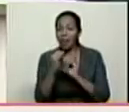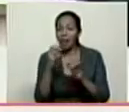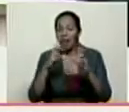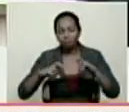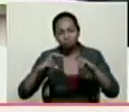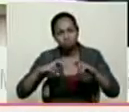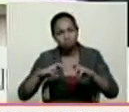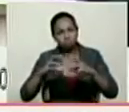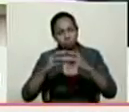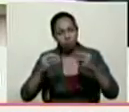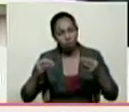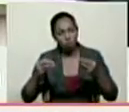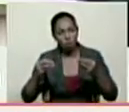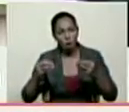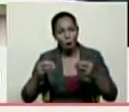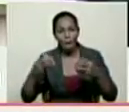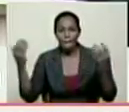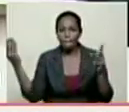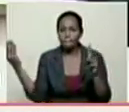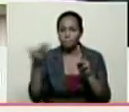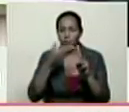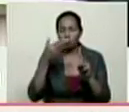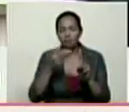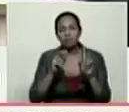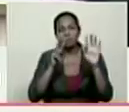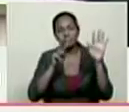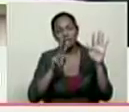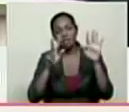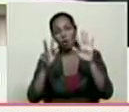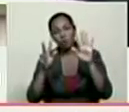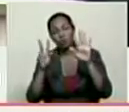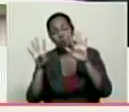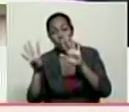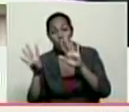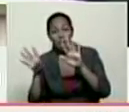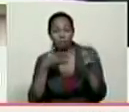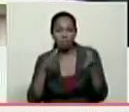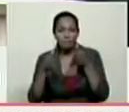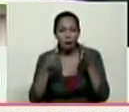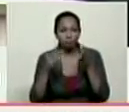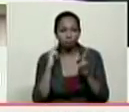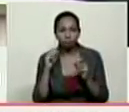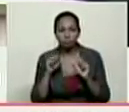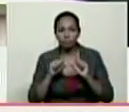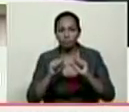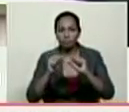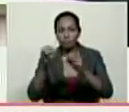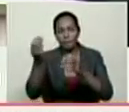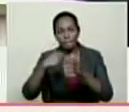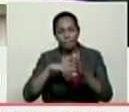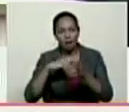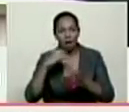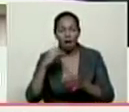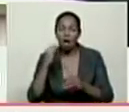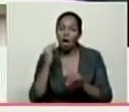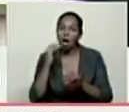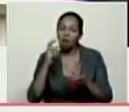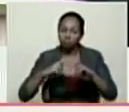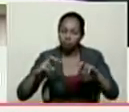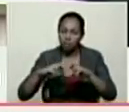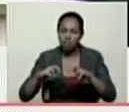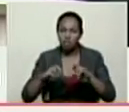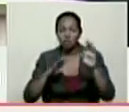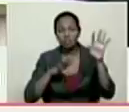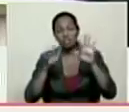acerca del ciberataque de los días 7, 8 y 9 de marzo están bastante avanzadas y ya tenemos 19